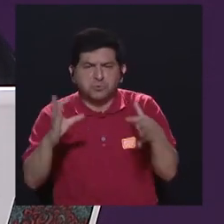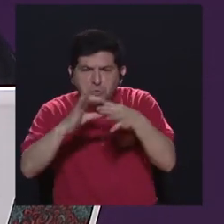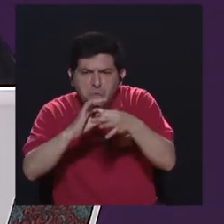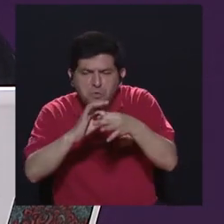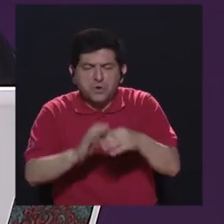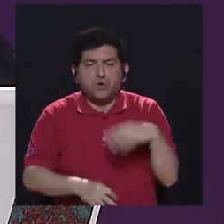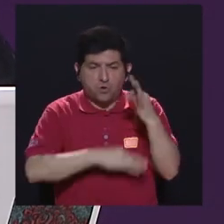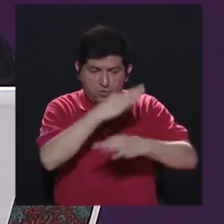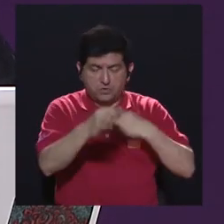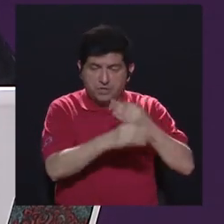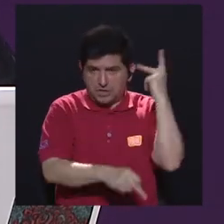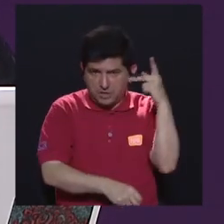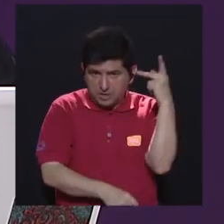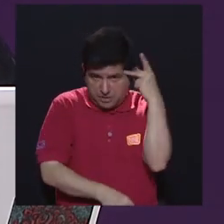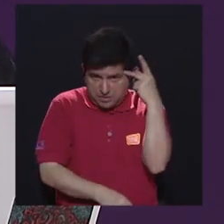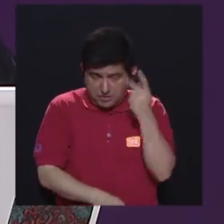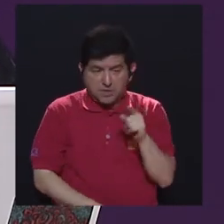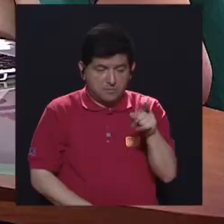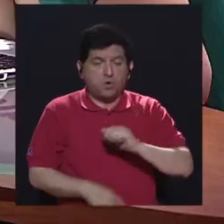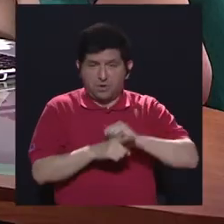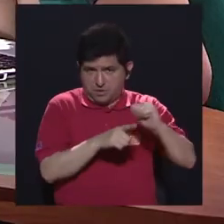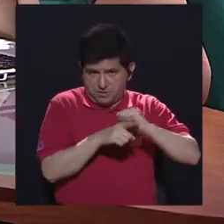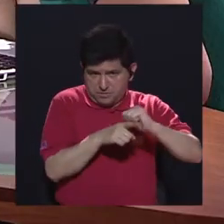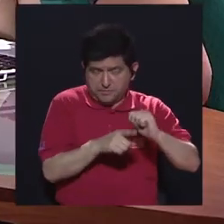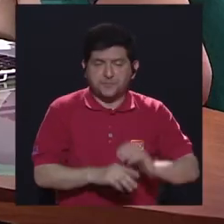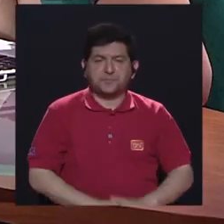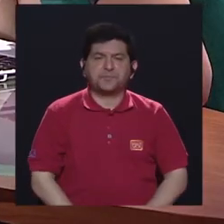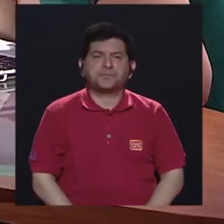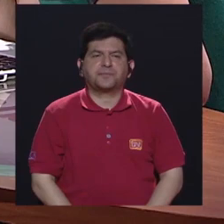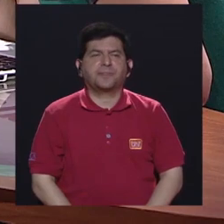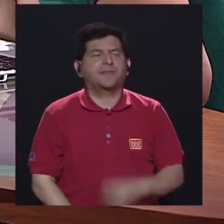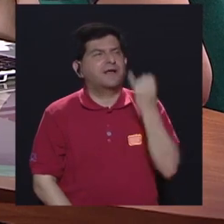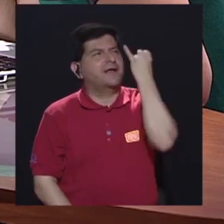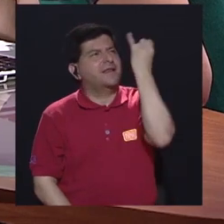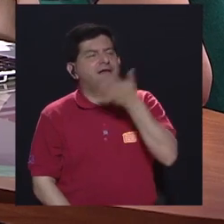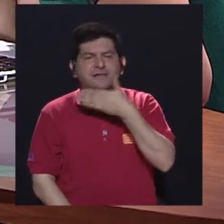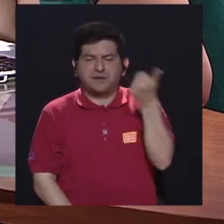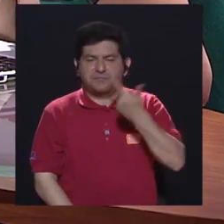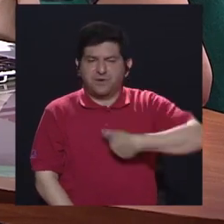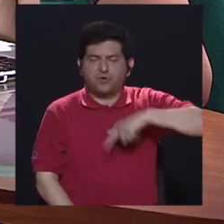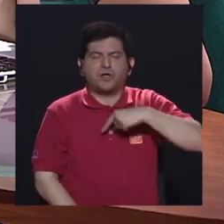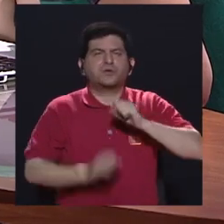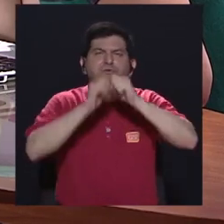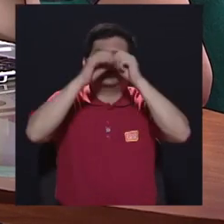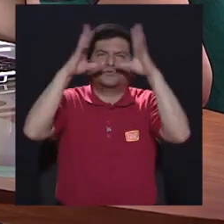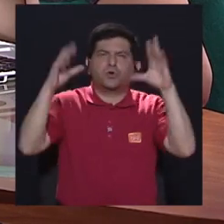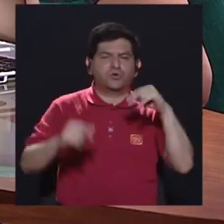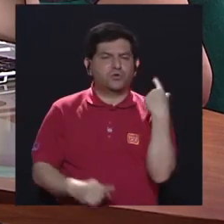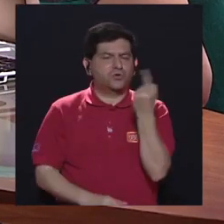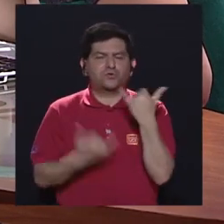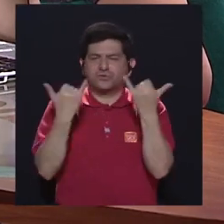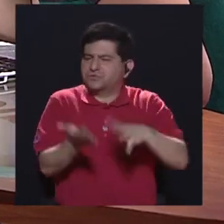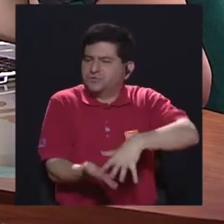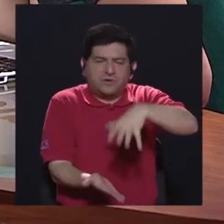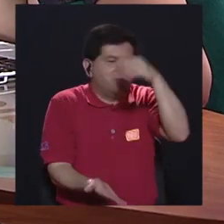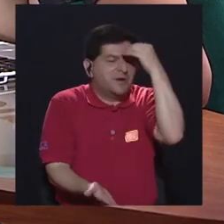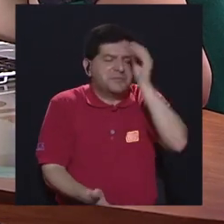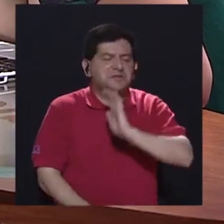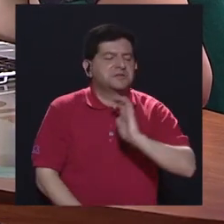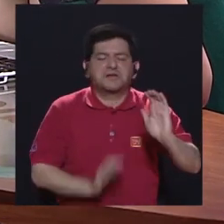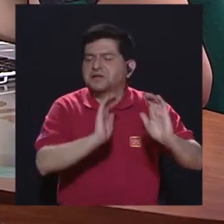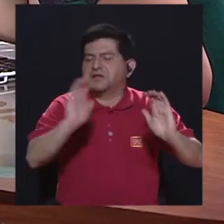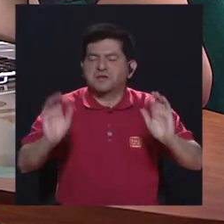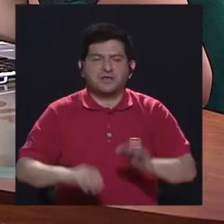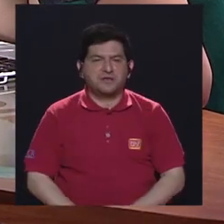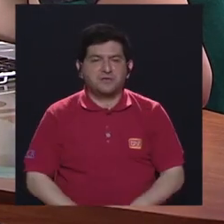sean políticos entonces en este ejercicio. Sí. O sea, lo ideal es que nos atrevamos a imaginar más allá de lo que hemos aprendido desde uh-huh. niños con